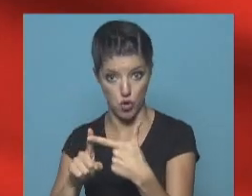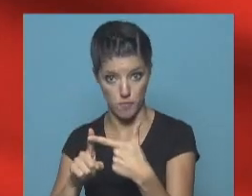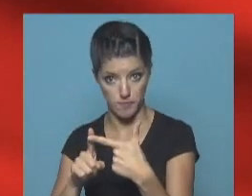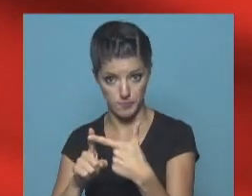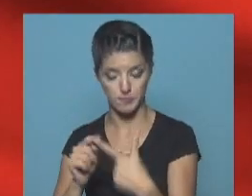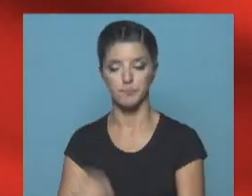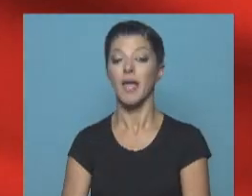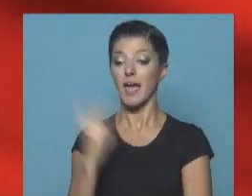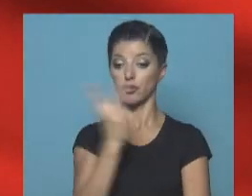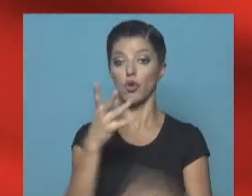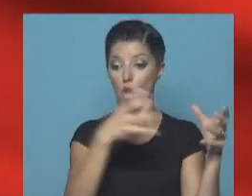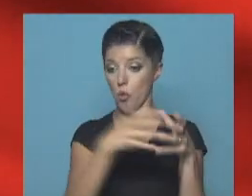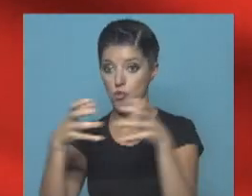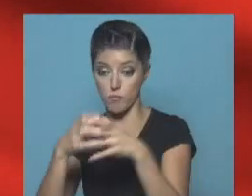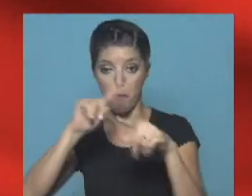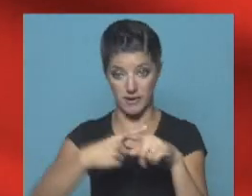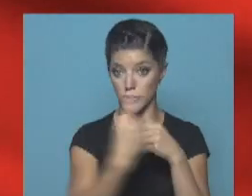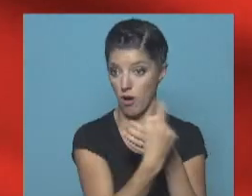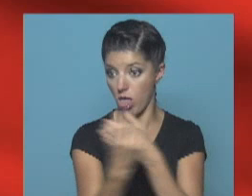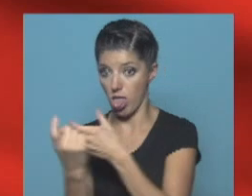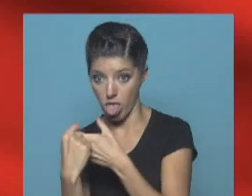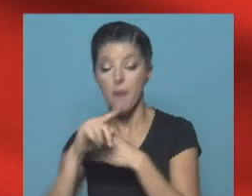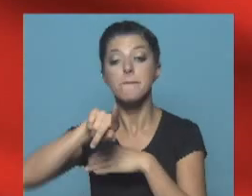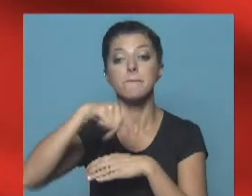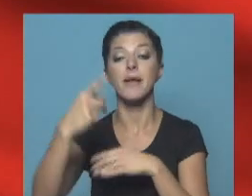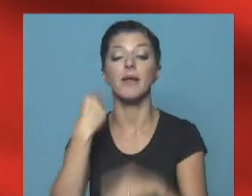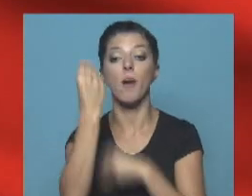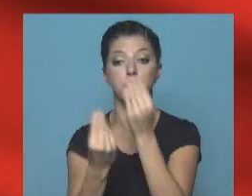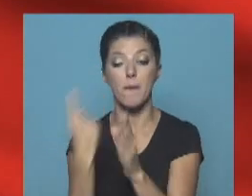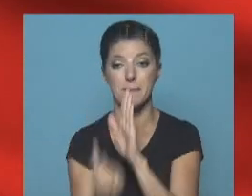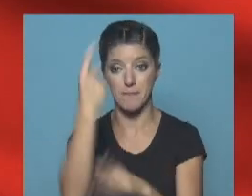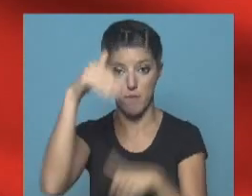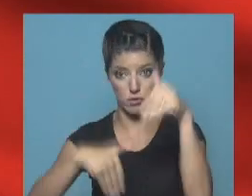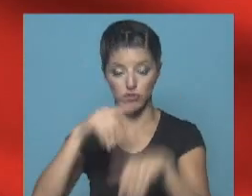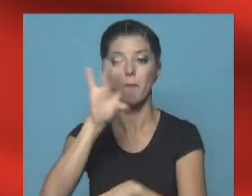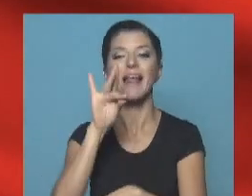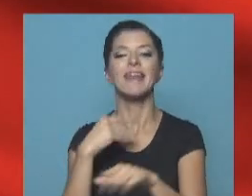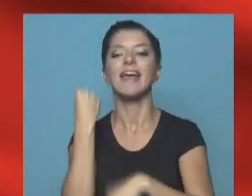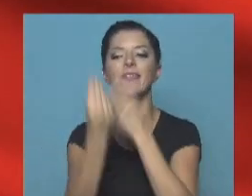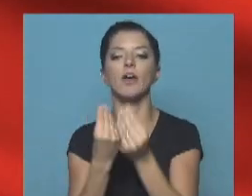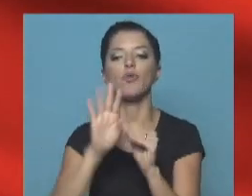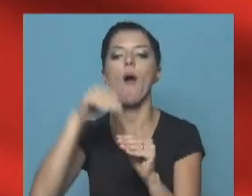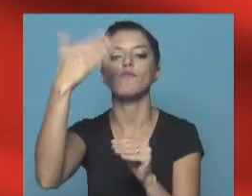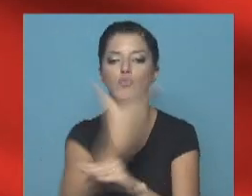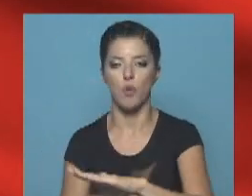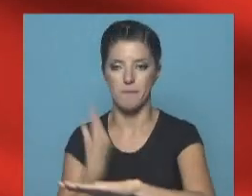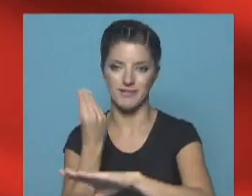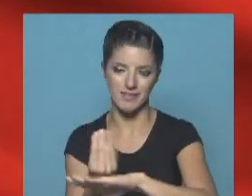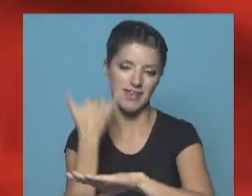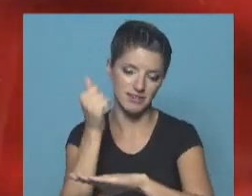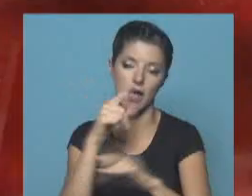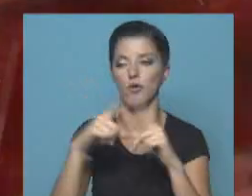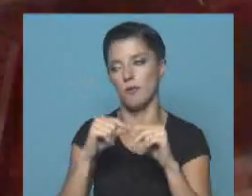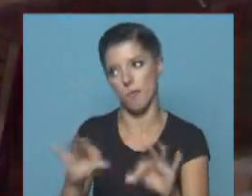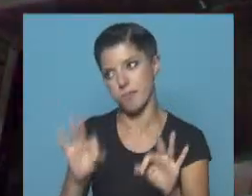los dos las dos coaliciones que se presentarán mañana a las primarias para elegir el candidato que ya está casi con número puesto